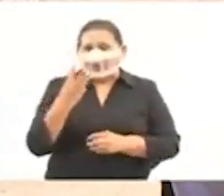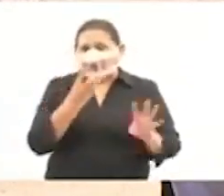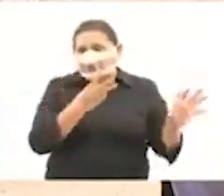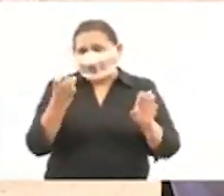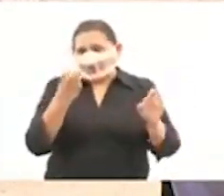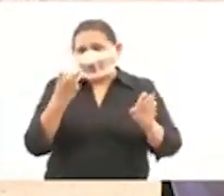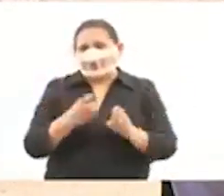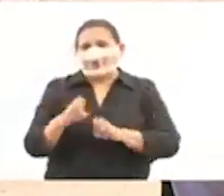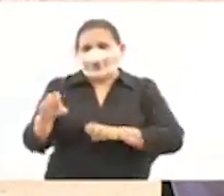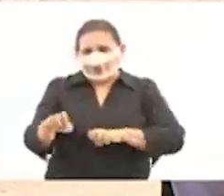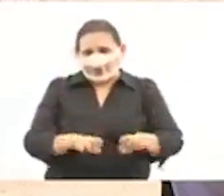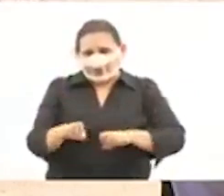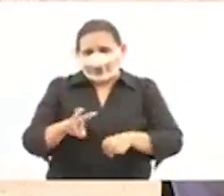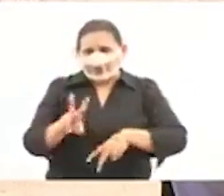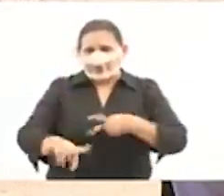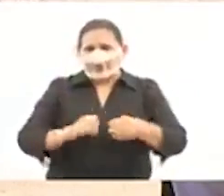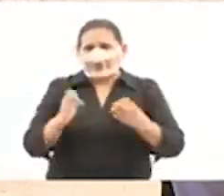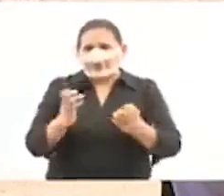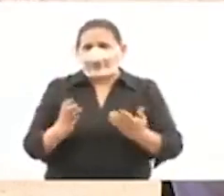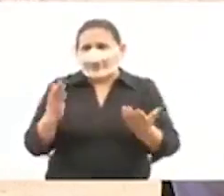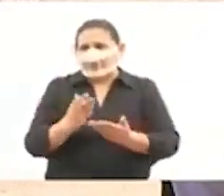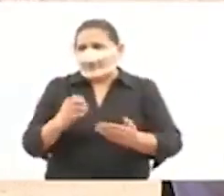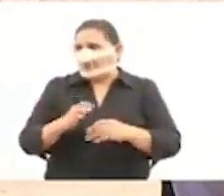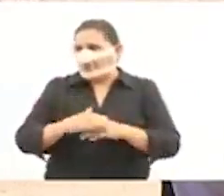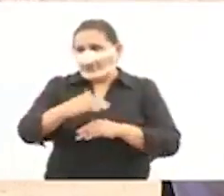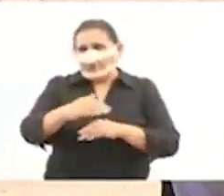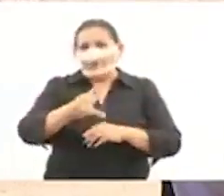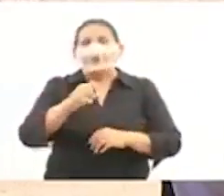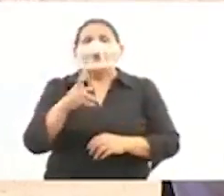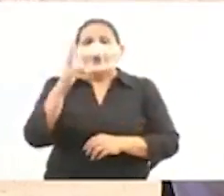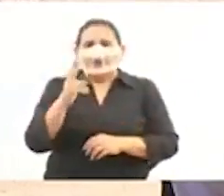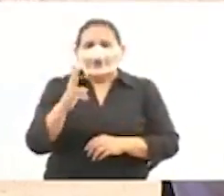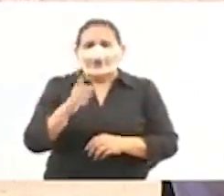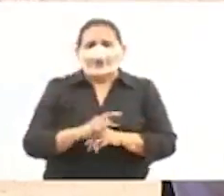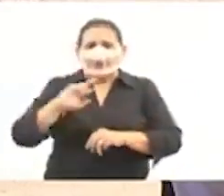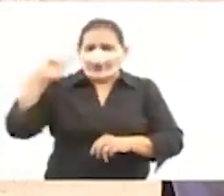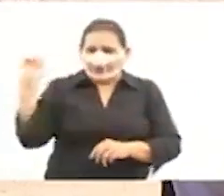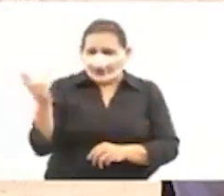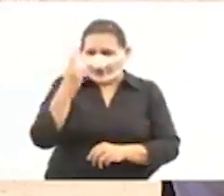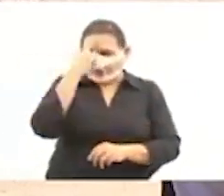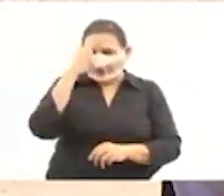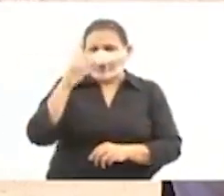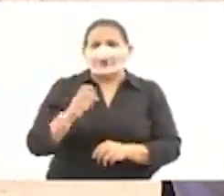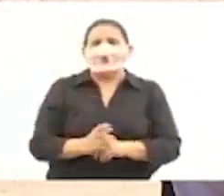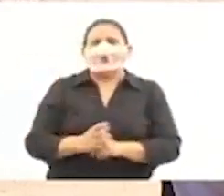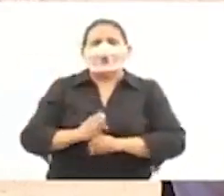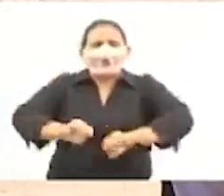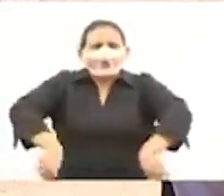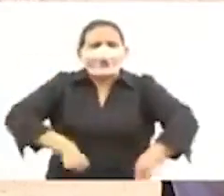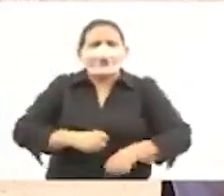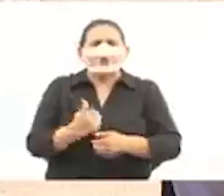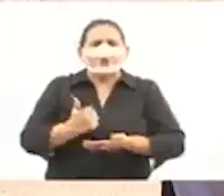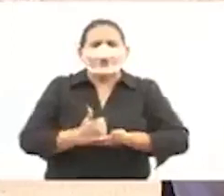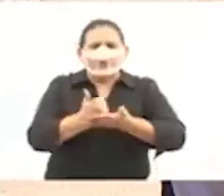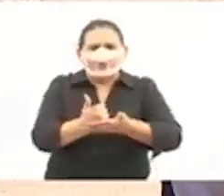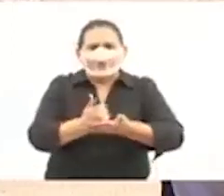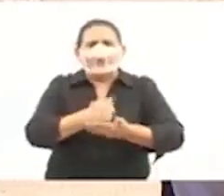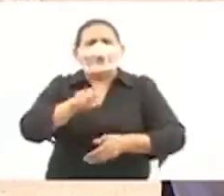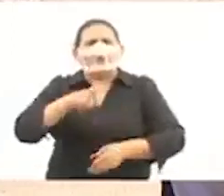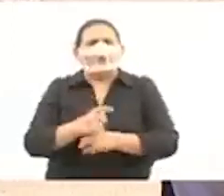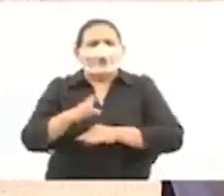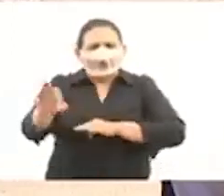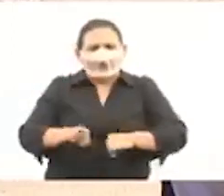que va a estar generando de manera permanente y también reconocer su vocación social he estado haciendo un